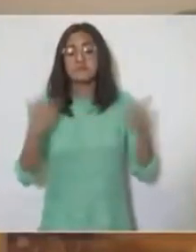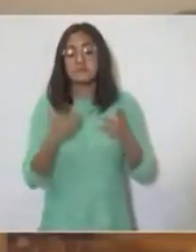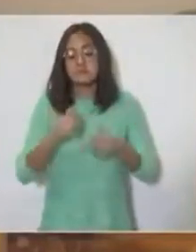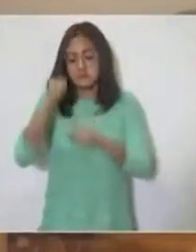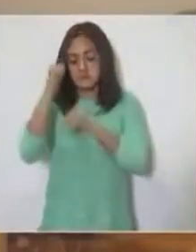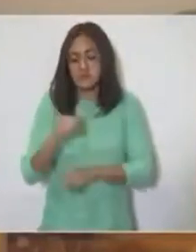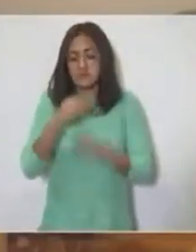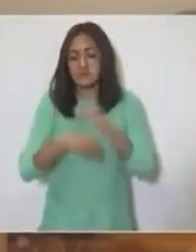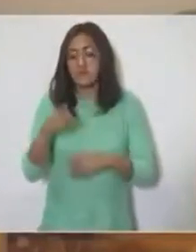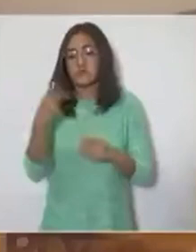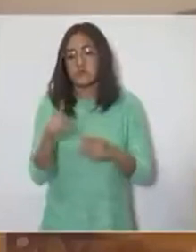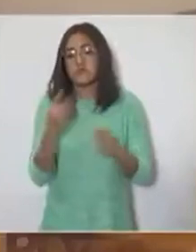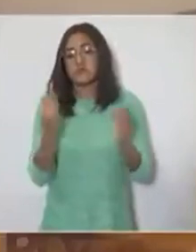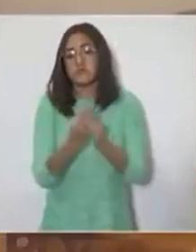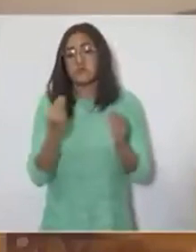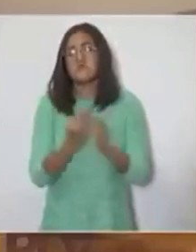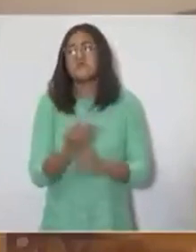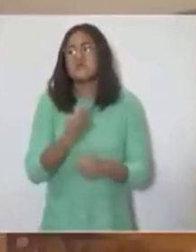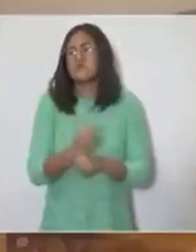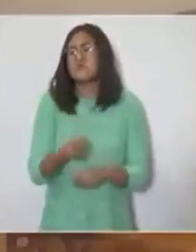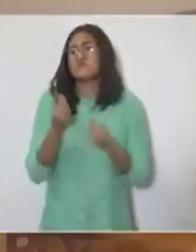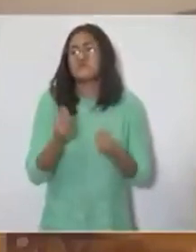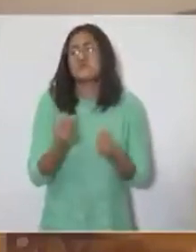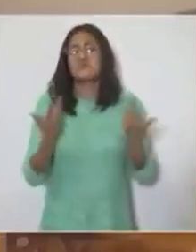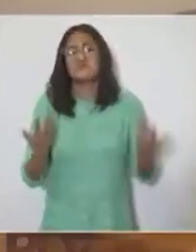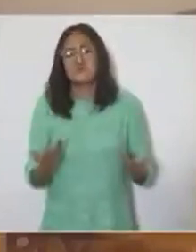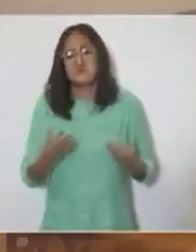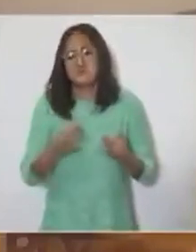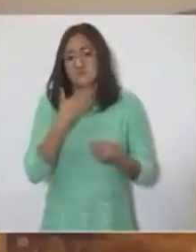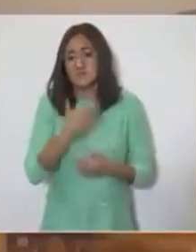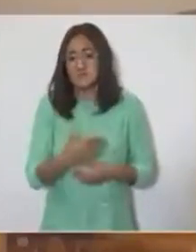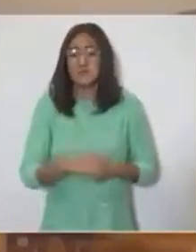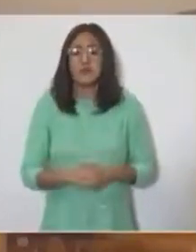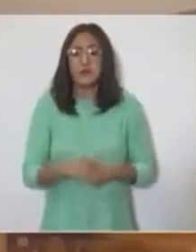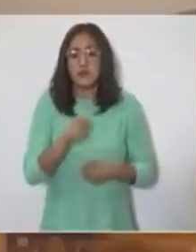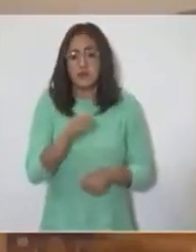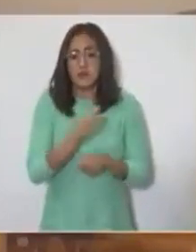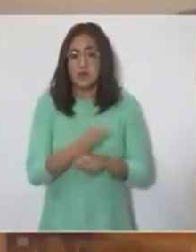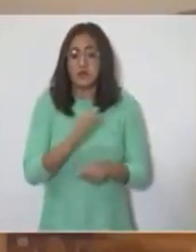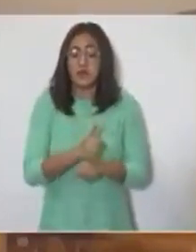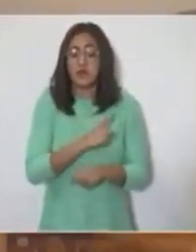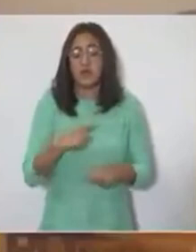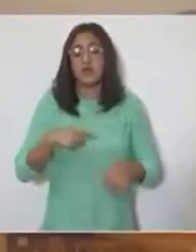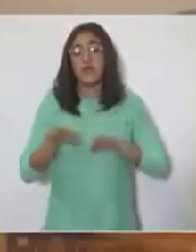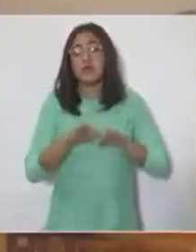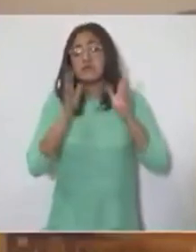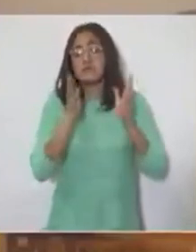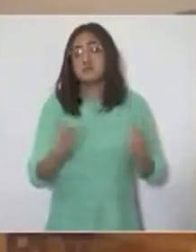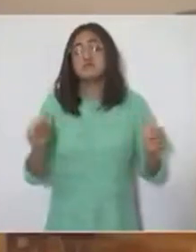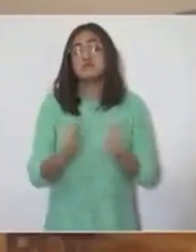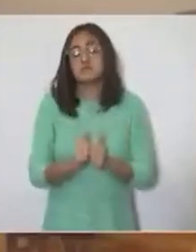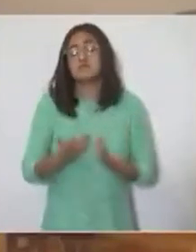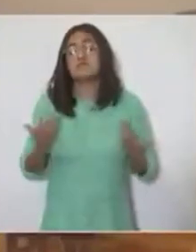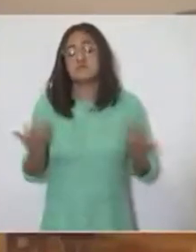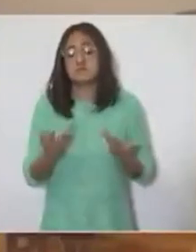de todo de todo este asunto y lo hace con mucha con mucha eficiencia Así es que estamos nosotros trabajando como